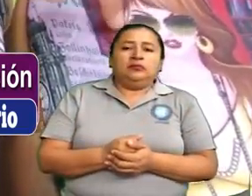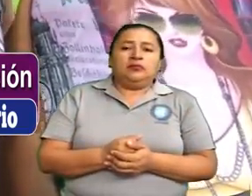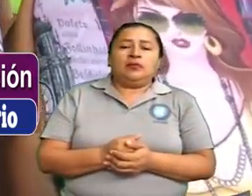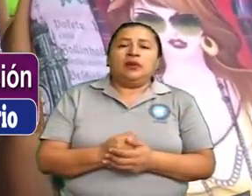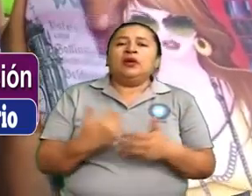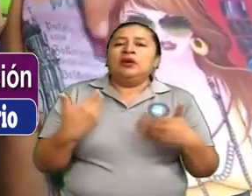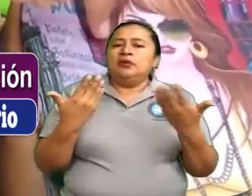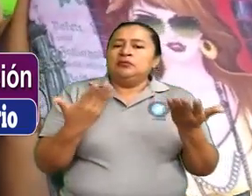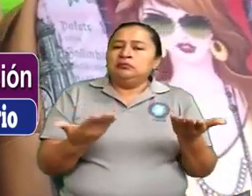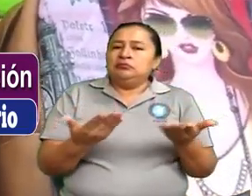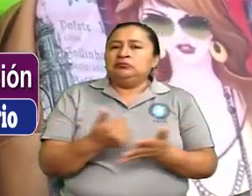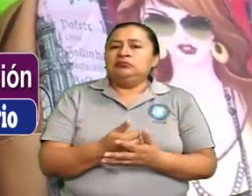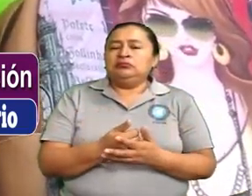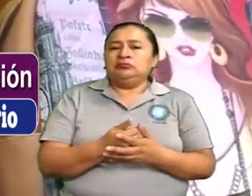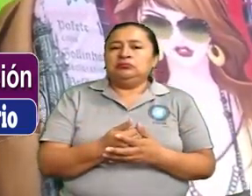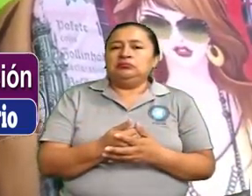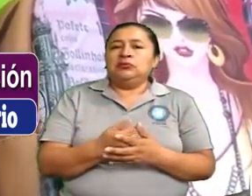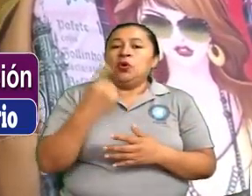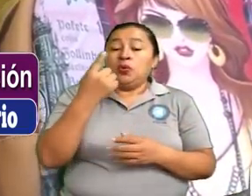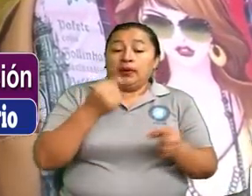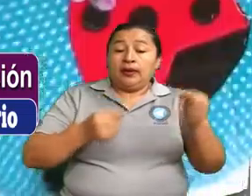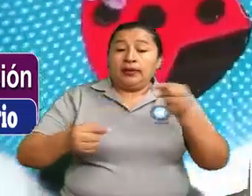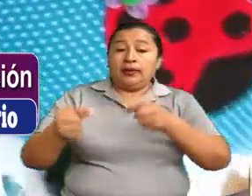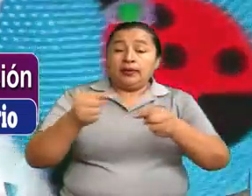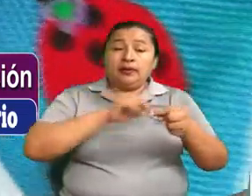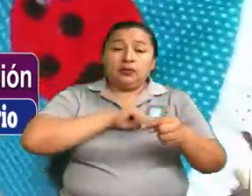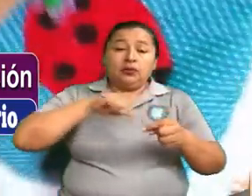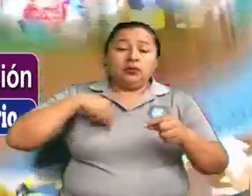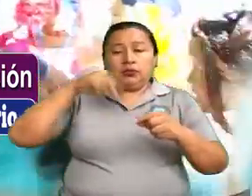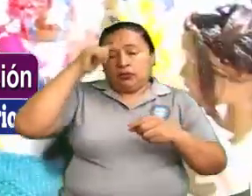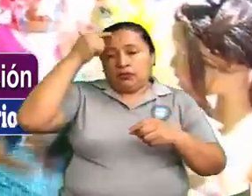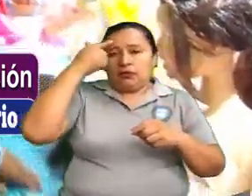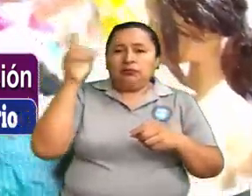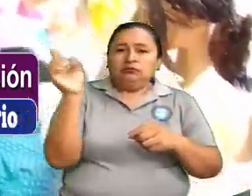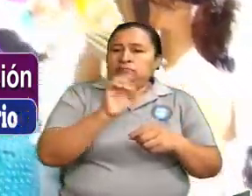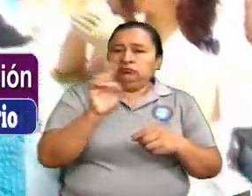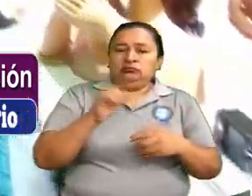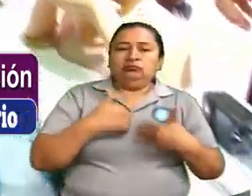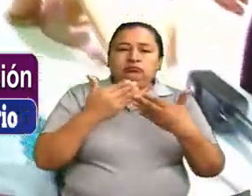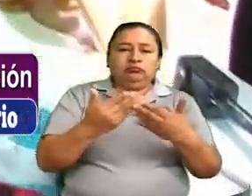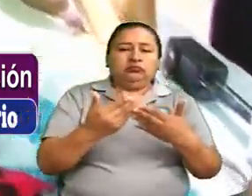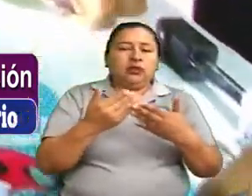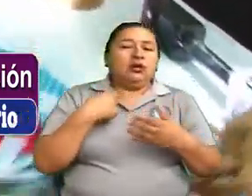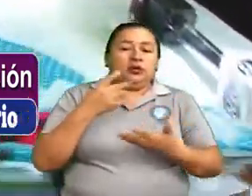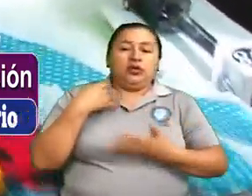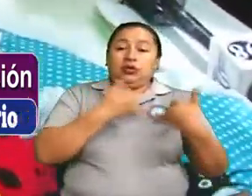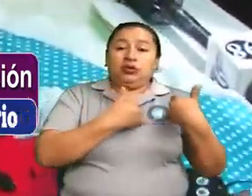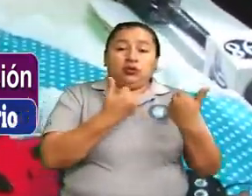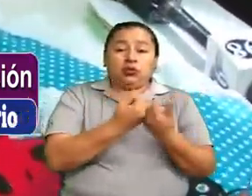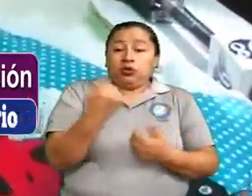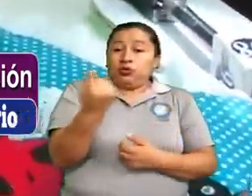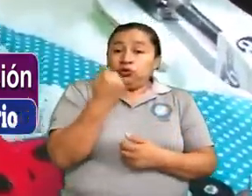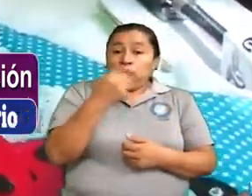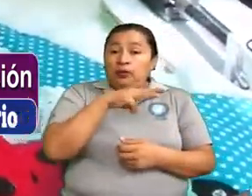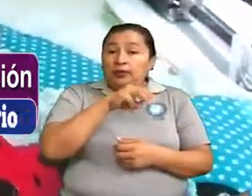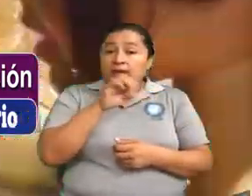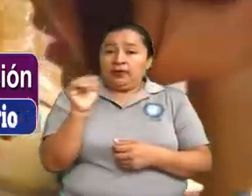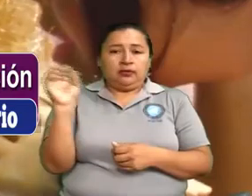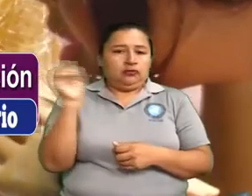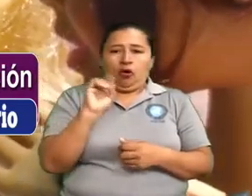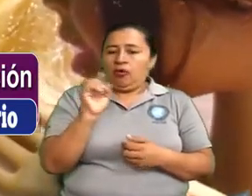también es una estrategia de nuestro gobierno no presentarse con una institución sola, sino con, exacto, conjunto de